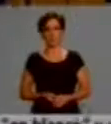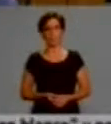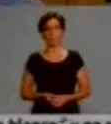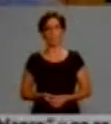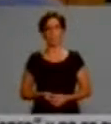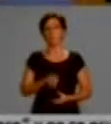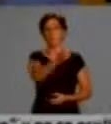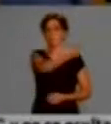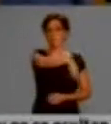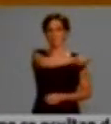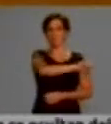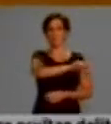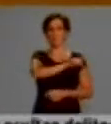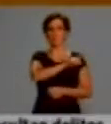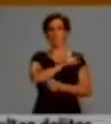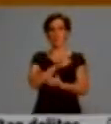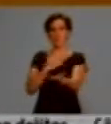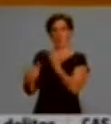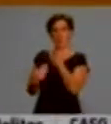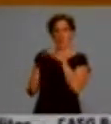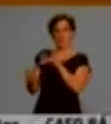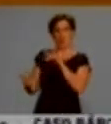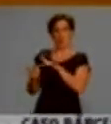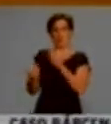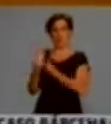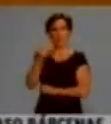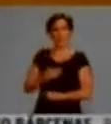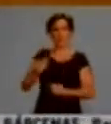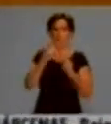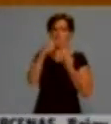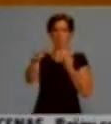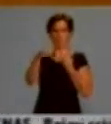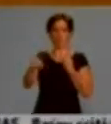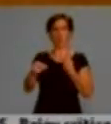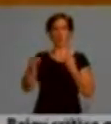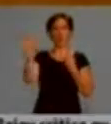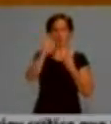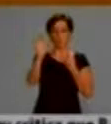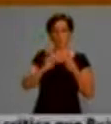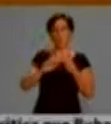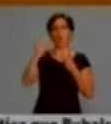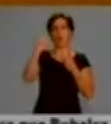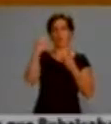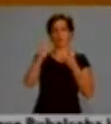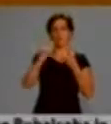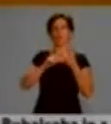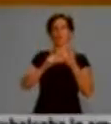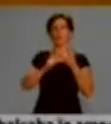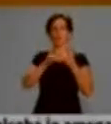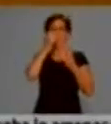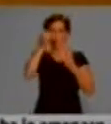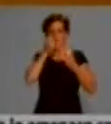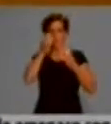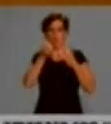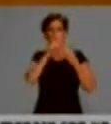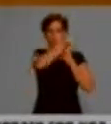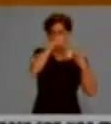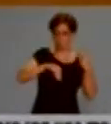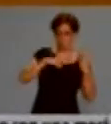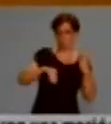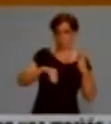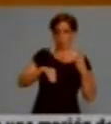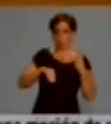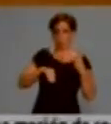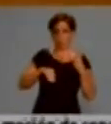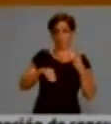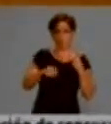Han negado la relación con Bárcenas, Cospedal, Alonso, Floriano, Montoro, usted mismo. Son mentiras contrastadas